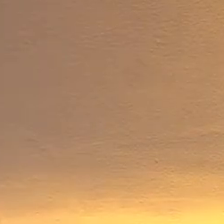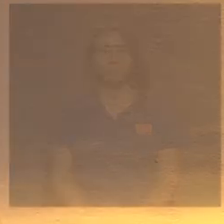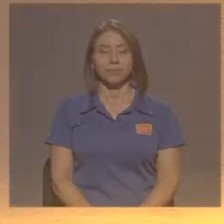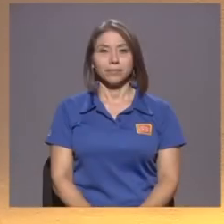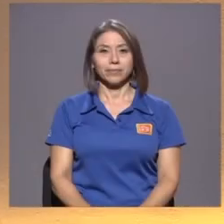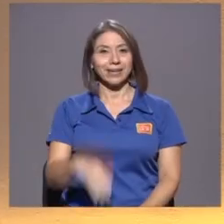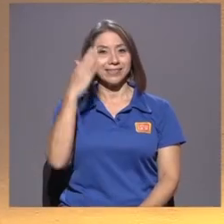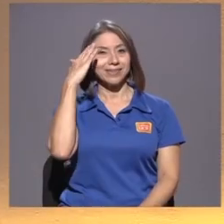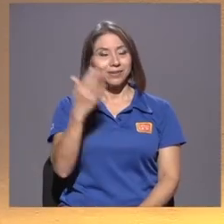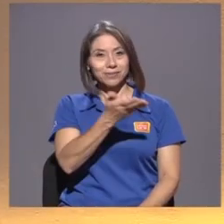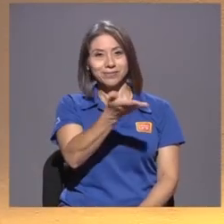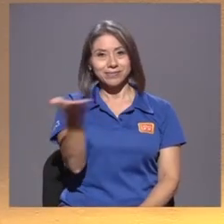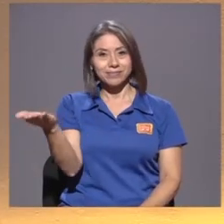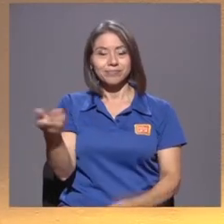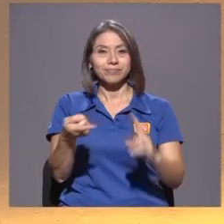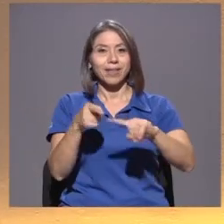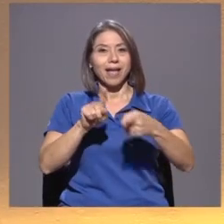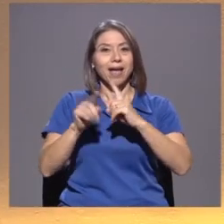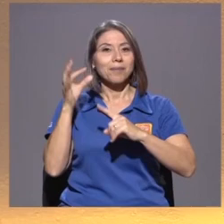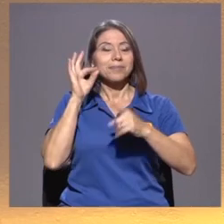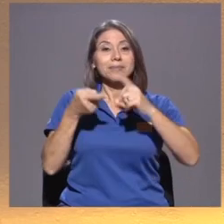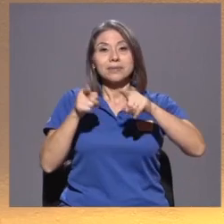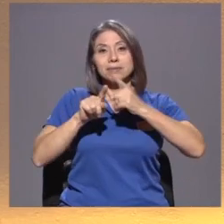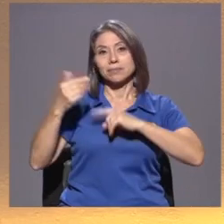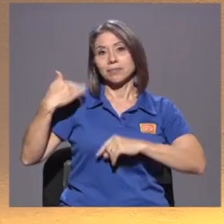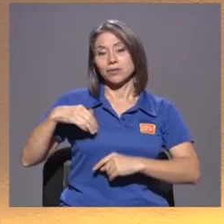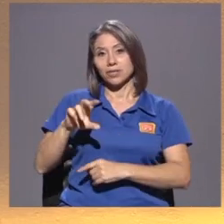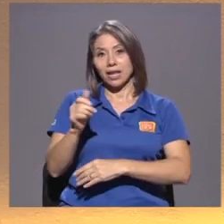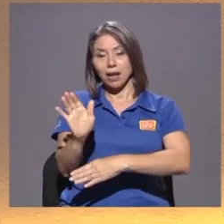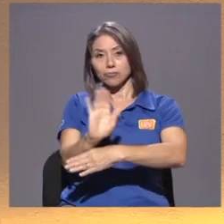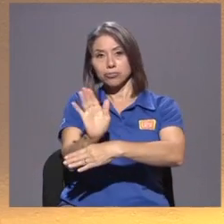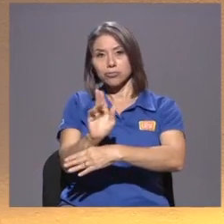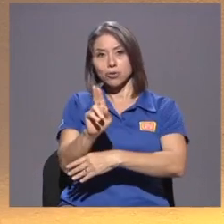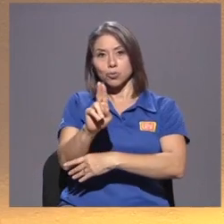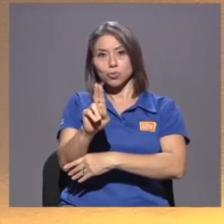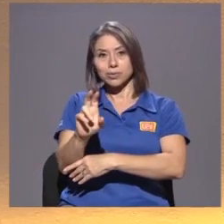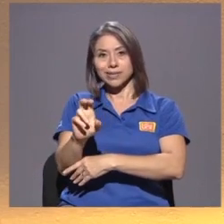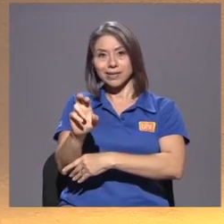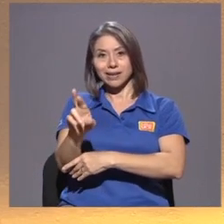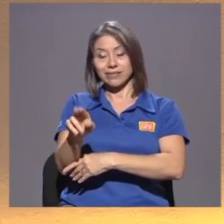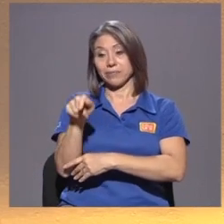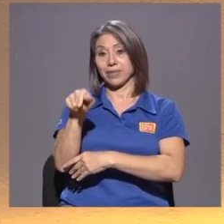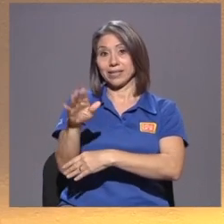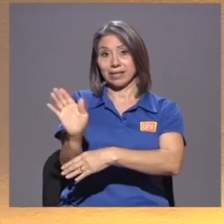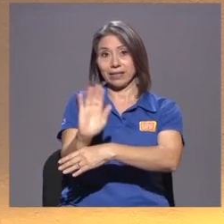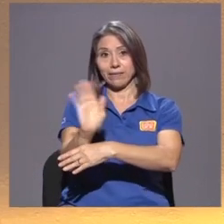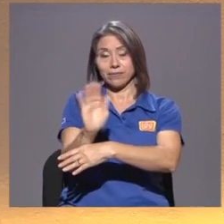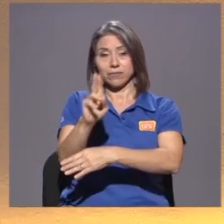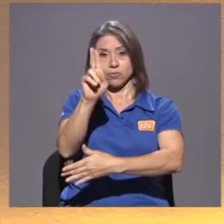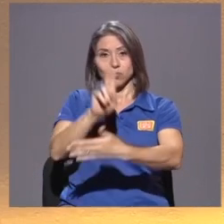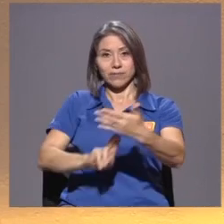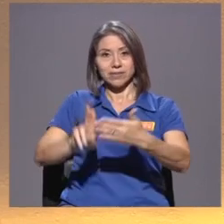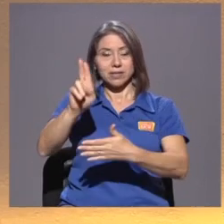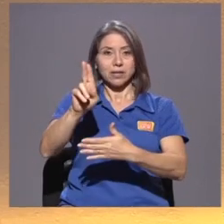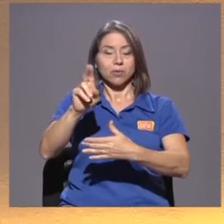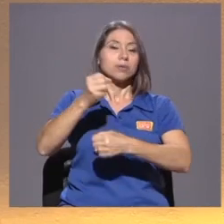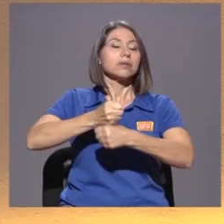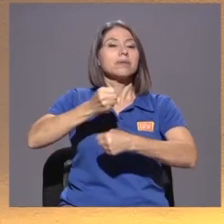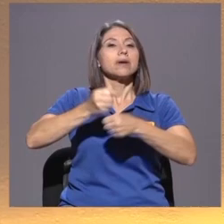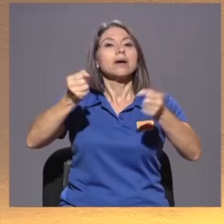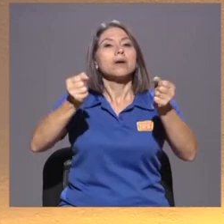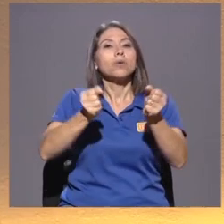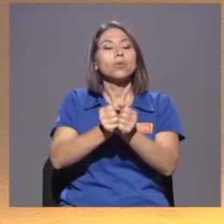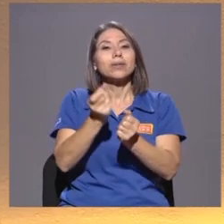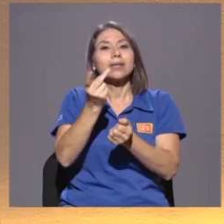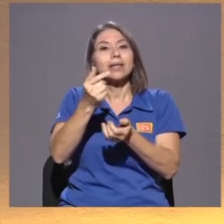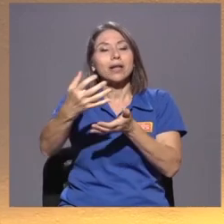nos saludamos amigas y amigos de canal ese ere este medio del divisivo universitario que se paga con